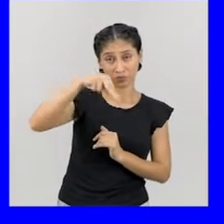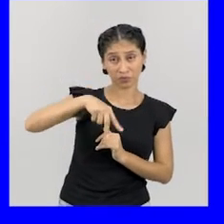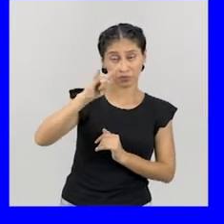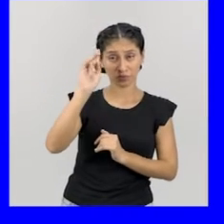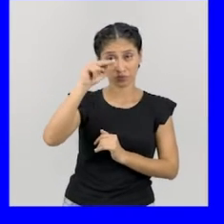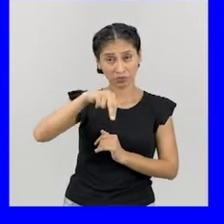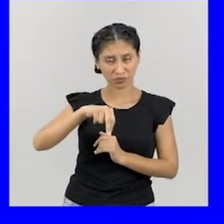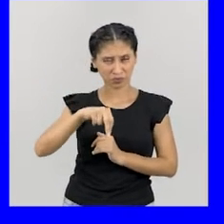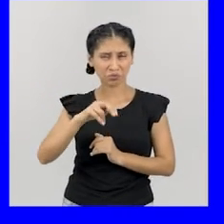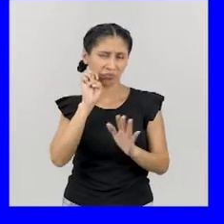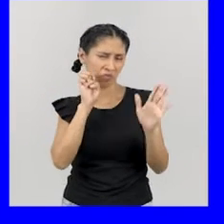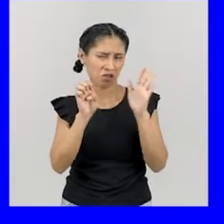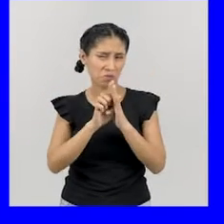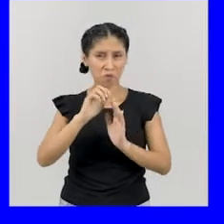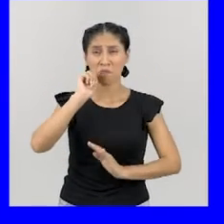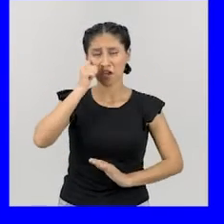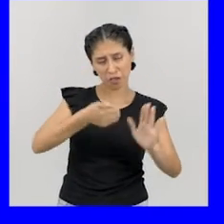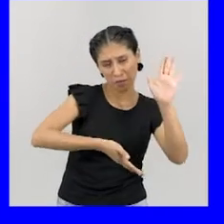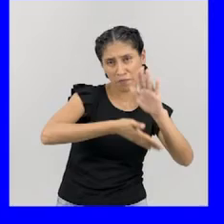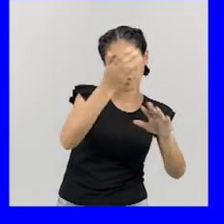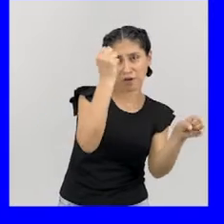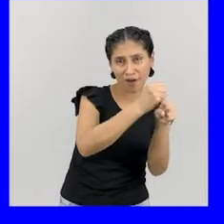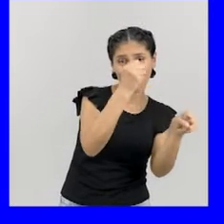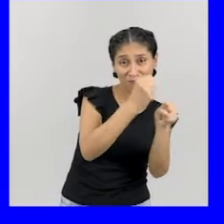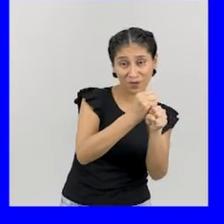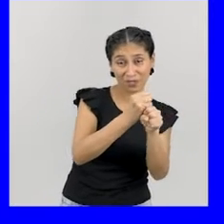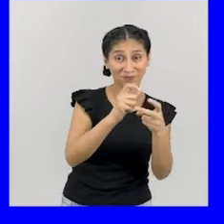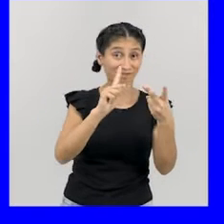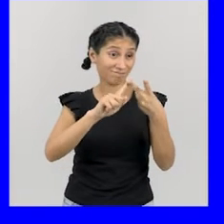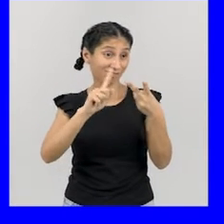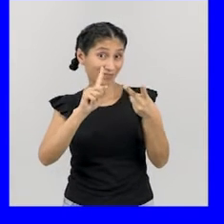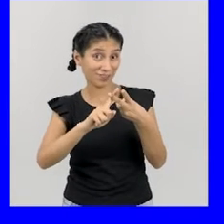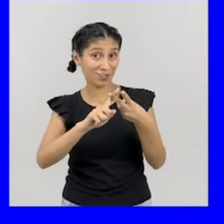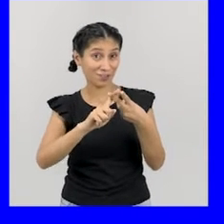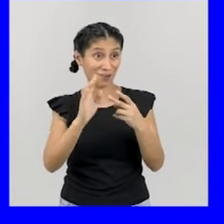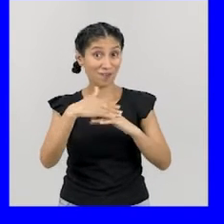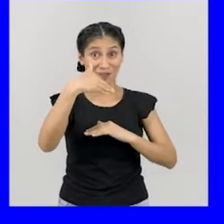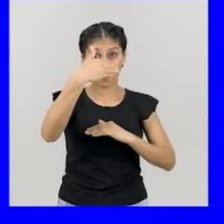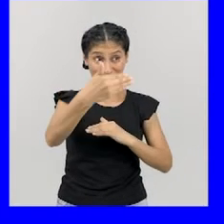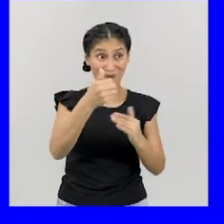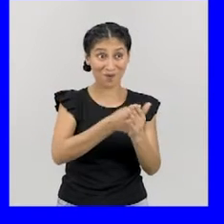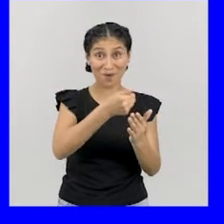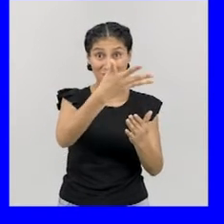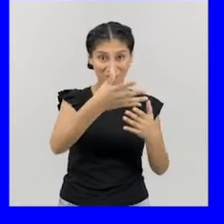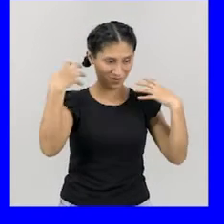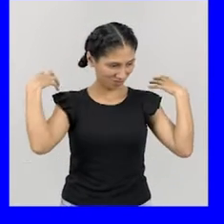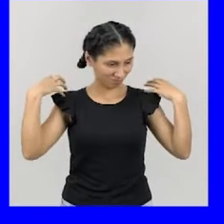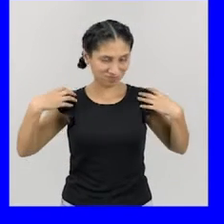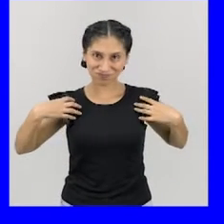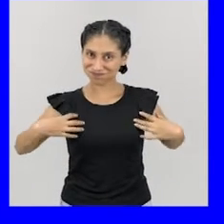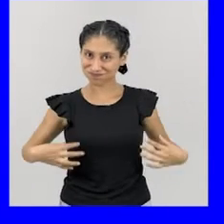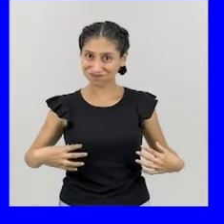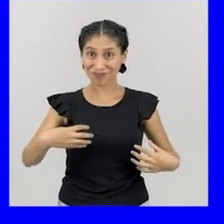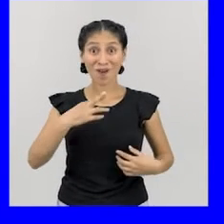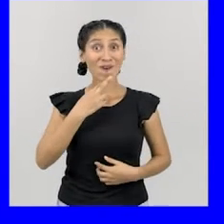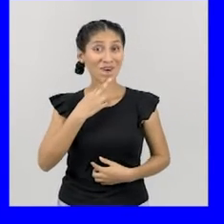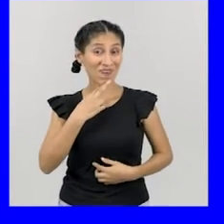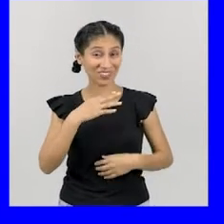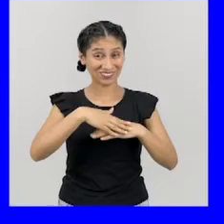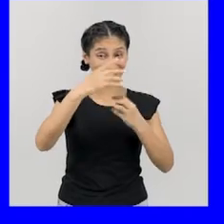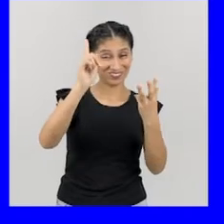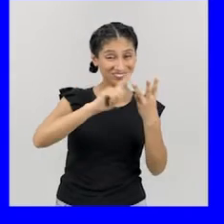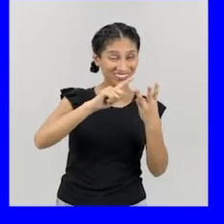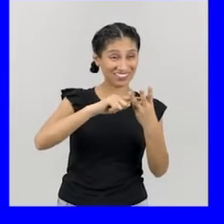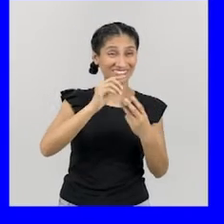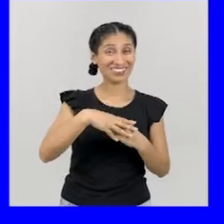Enunciativo. Mañana iré de compras. Me compraré un tapado rojo. Le